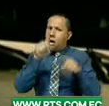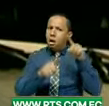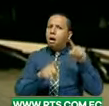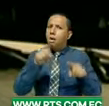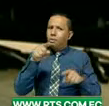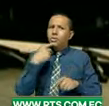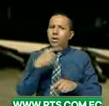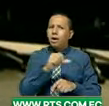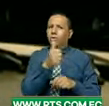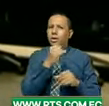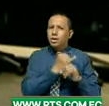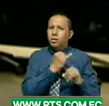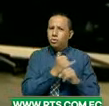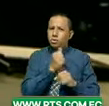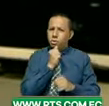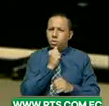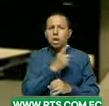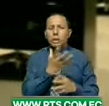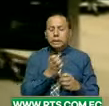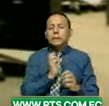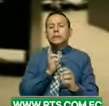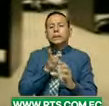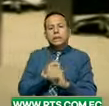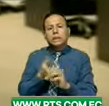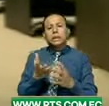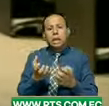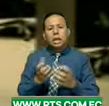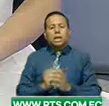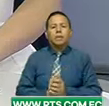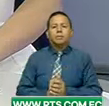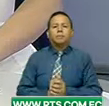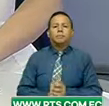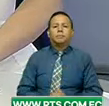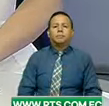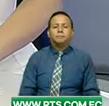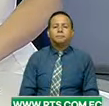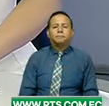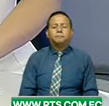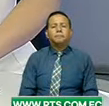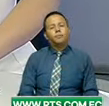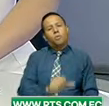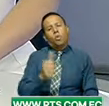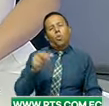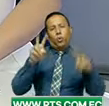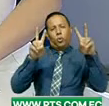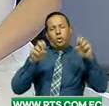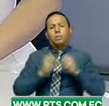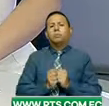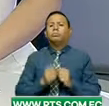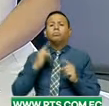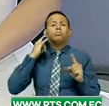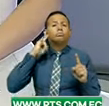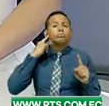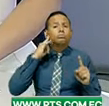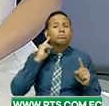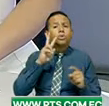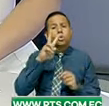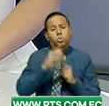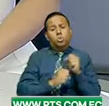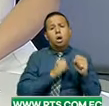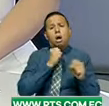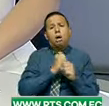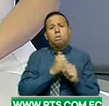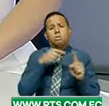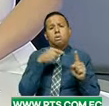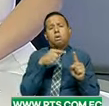las instalaciones. Informó Priscila Cadena. Cambiamos de tema. A una menor de 2 años, quien sufrió un